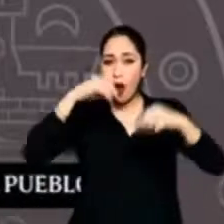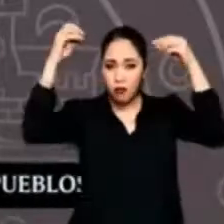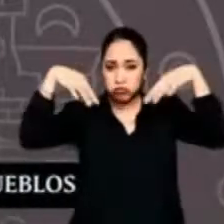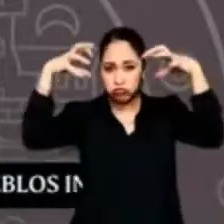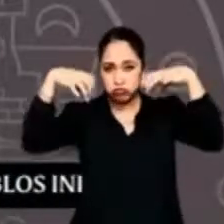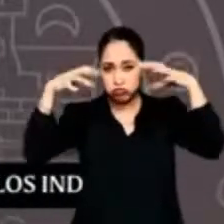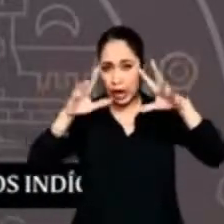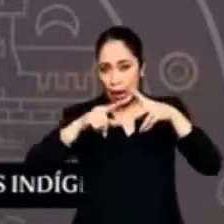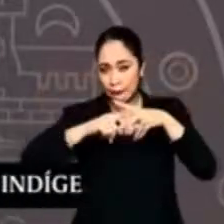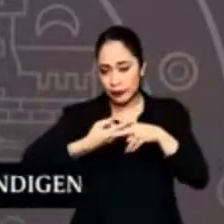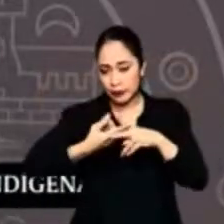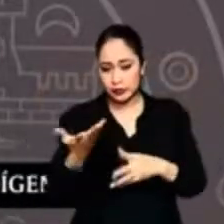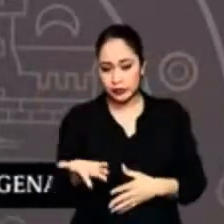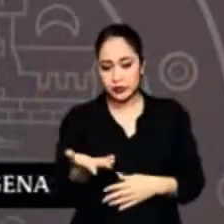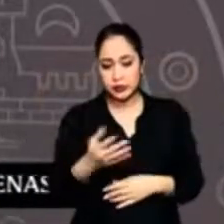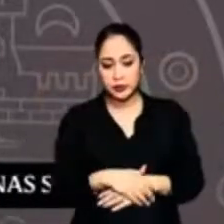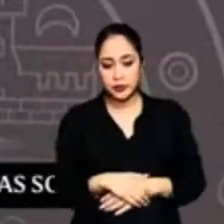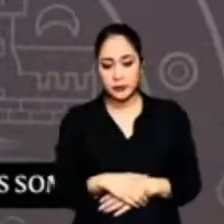Gracias.